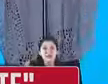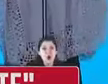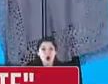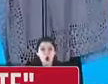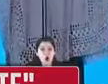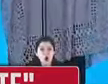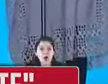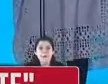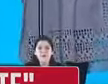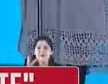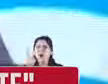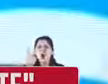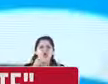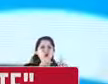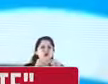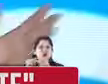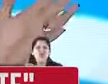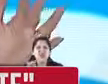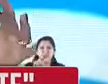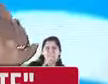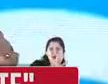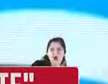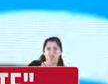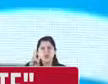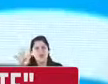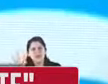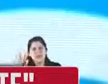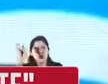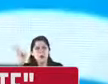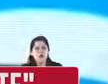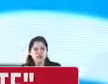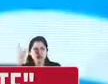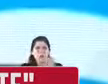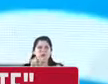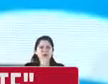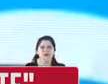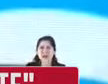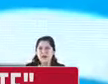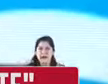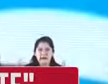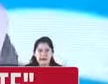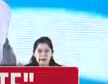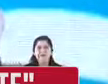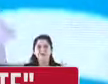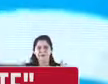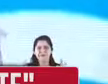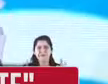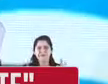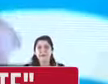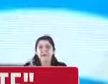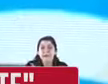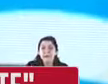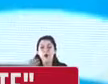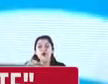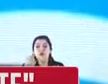con los dos dígitos 24 25 desocupación y sin tocar ninguna ley laboral y restituyendo la